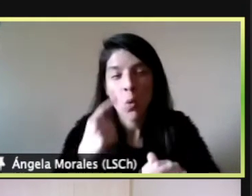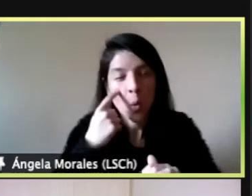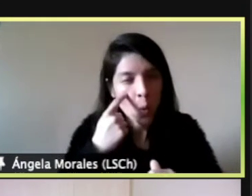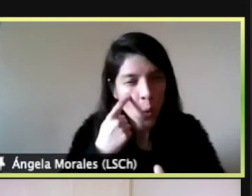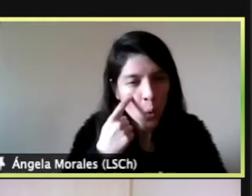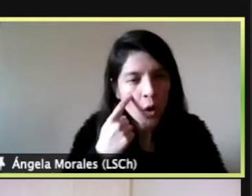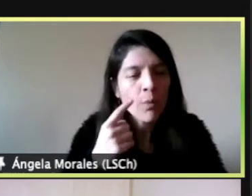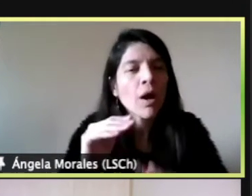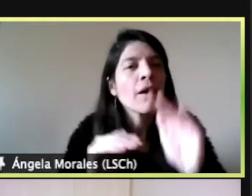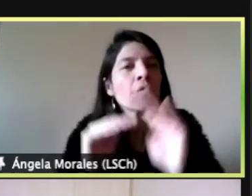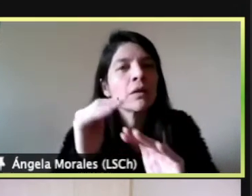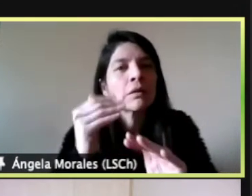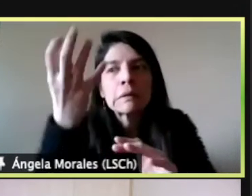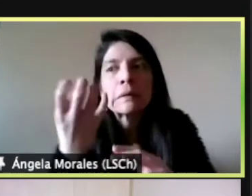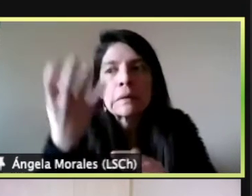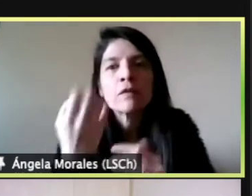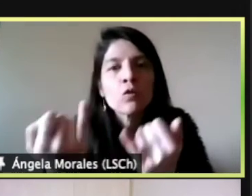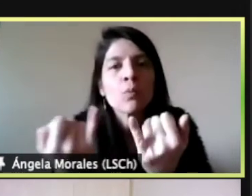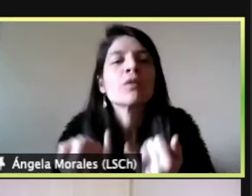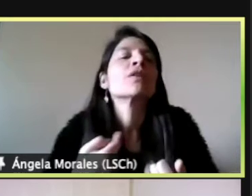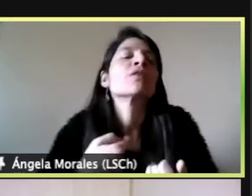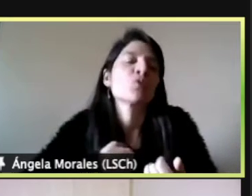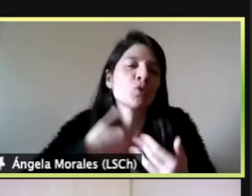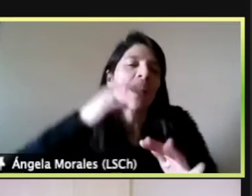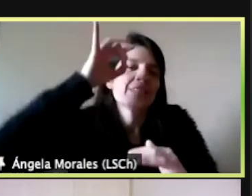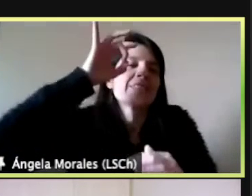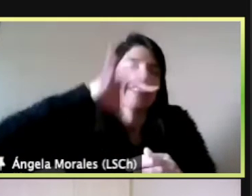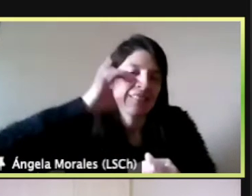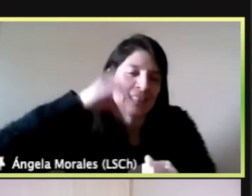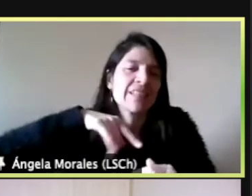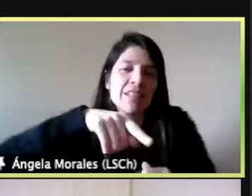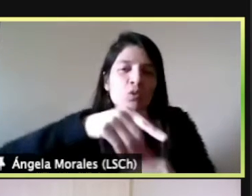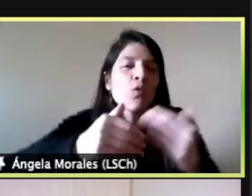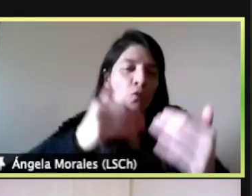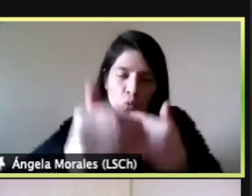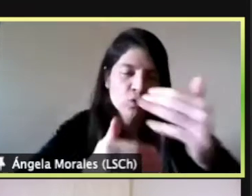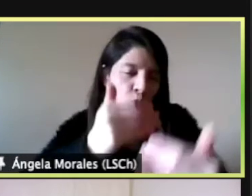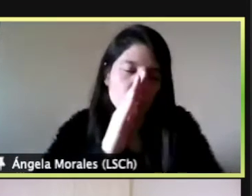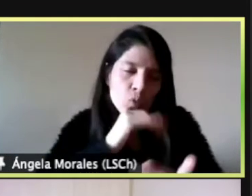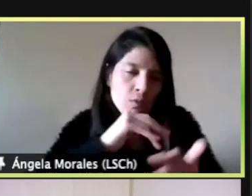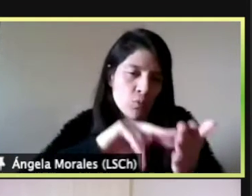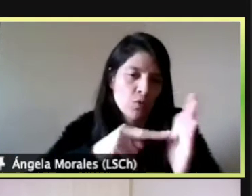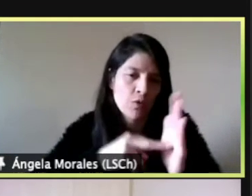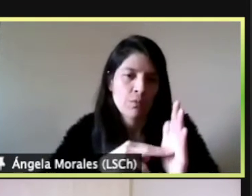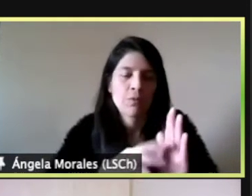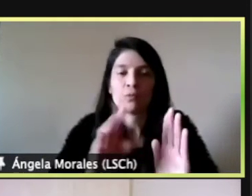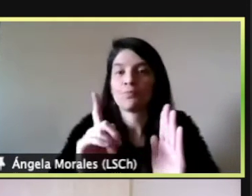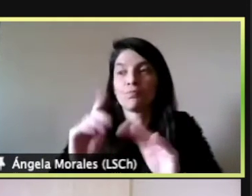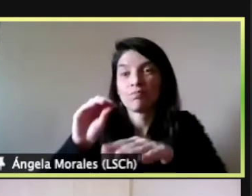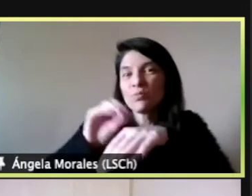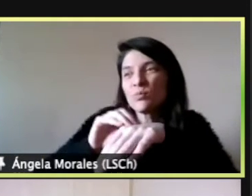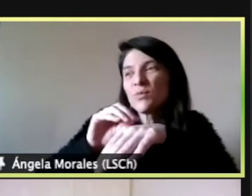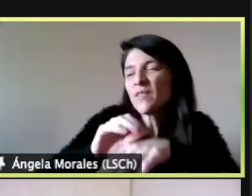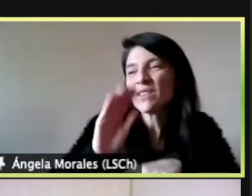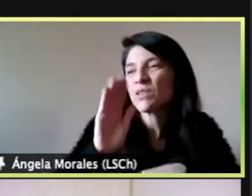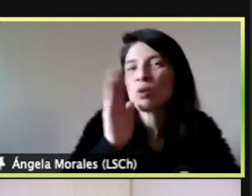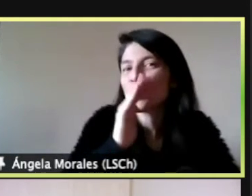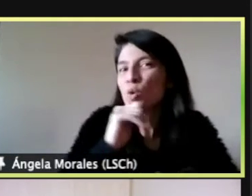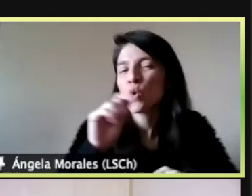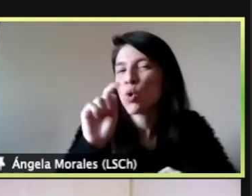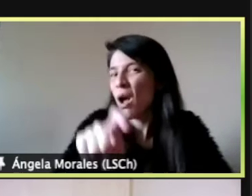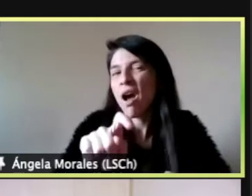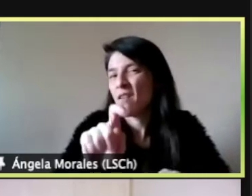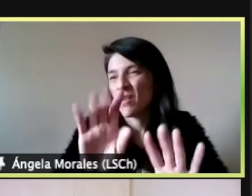En este caso yo sé que esto ya funciona, así que no hay problema. No lo abra a menos de que confíe en su origen. Desea abrirlo de